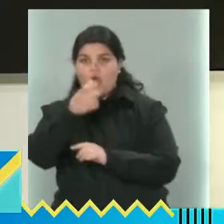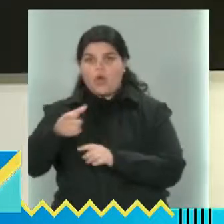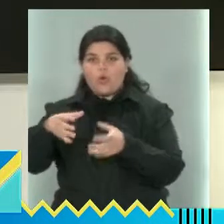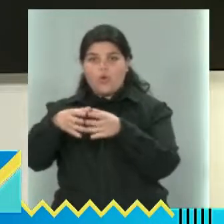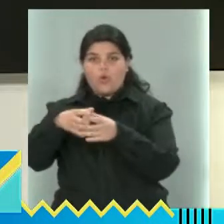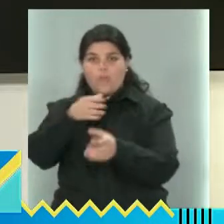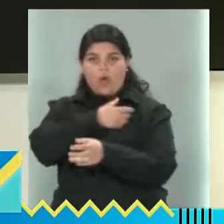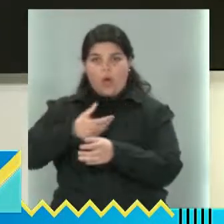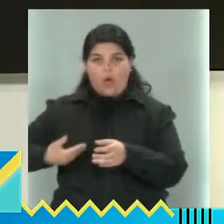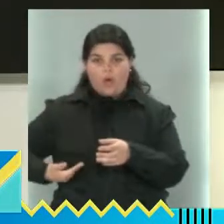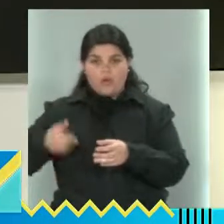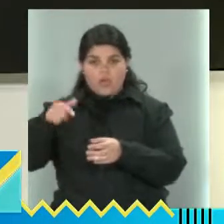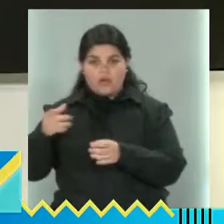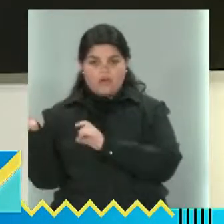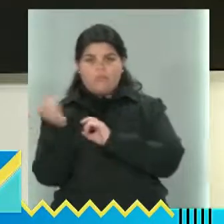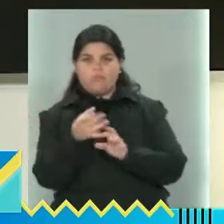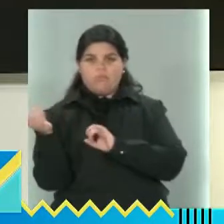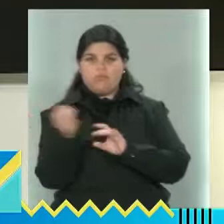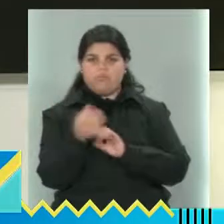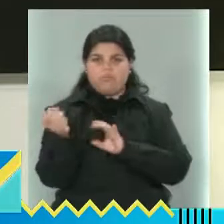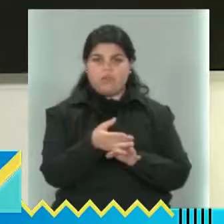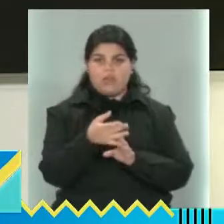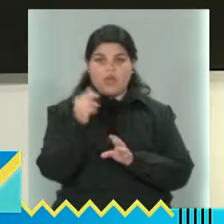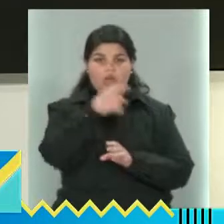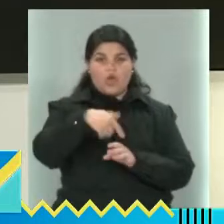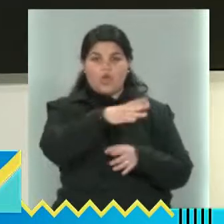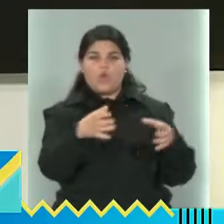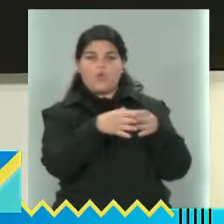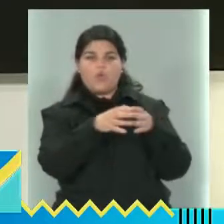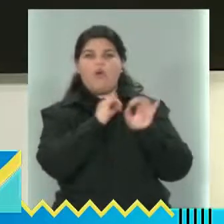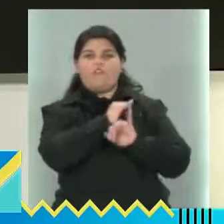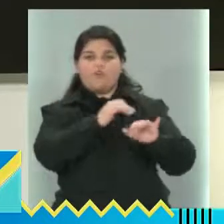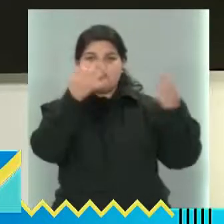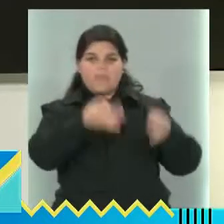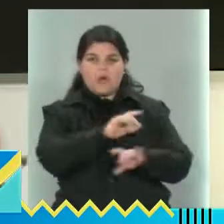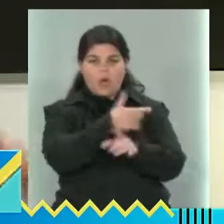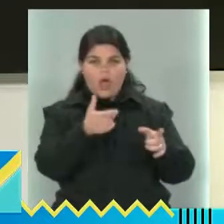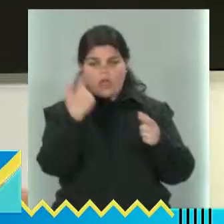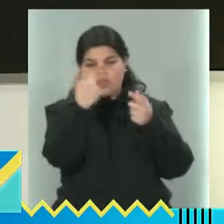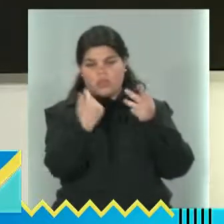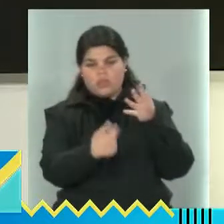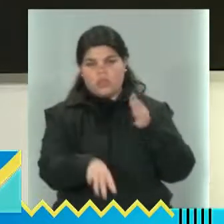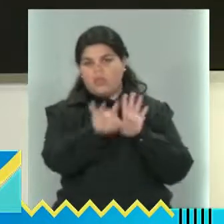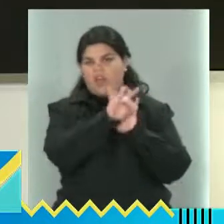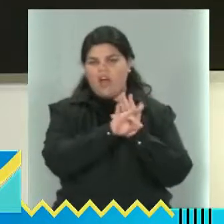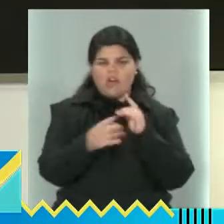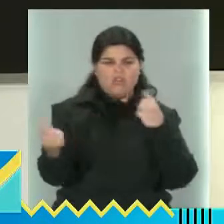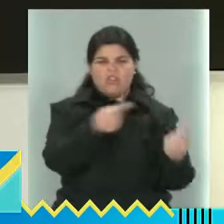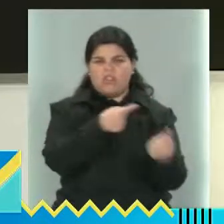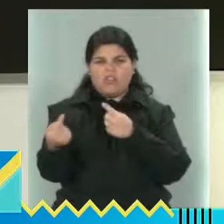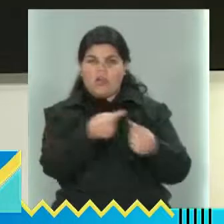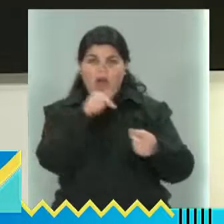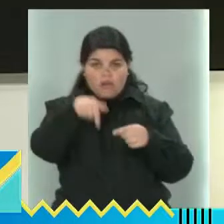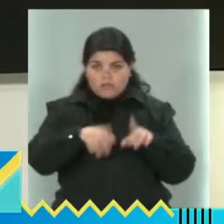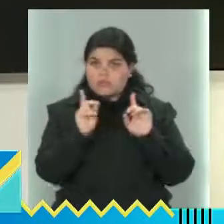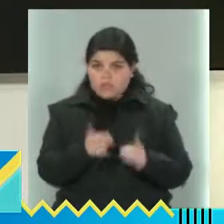también recriminándoles a estas organizaciones, bueno, falta de información, bueno, cruce de datos, que acá en la mesa de distintos parecidos se dio,